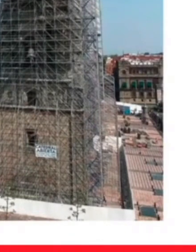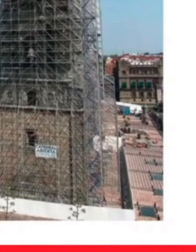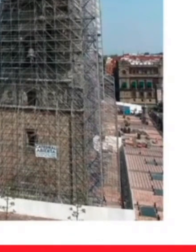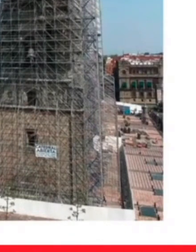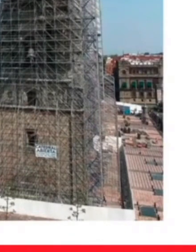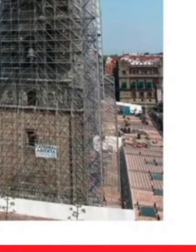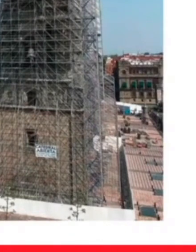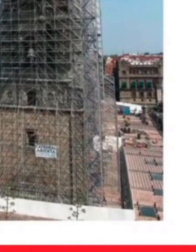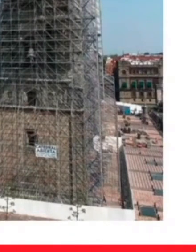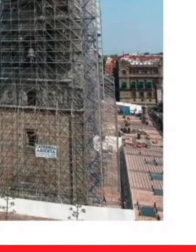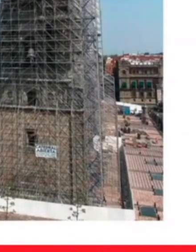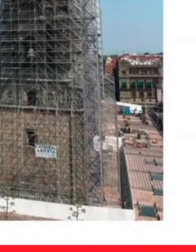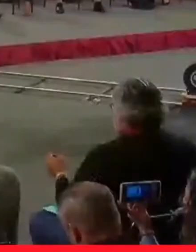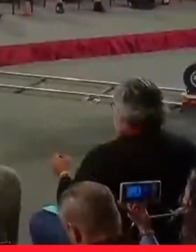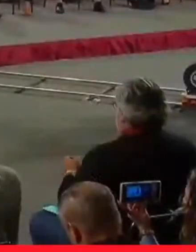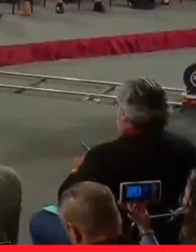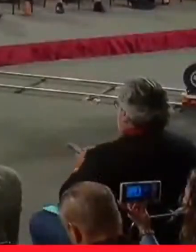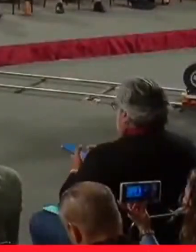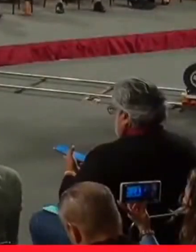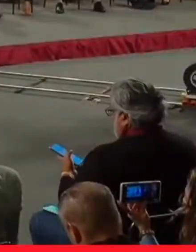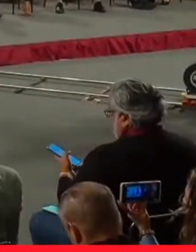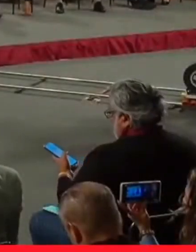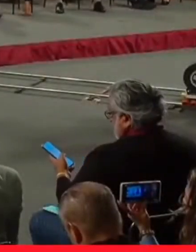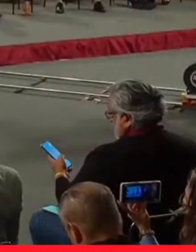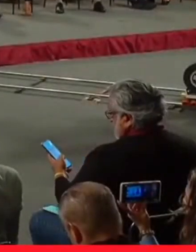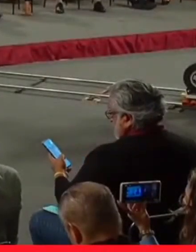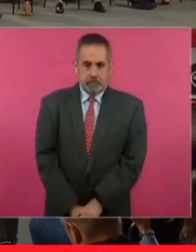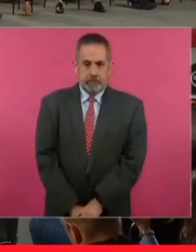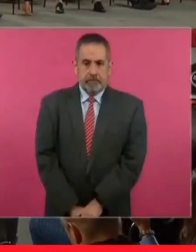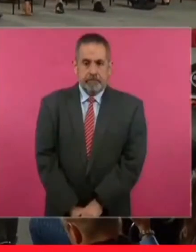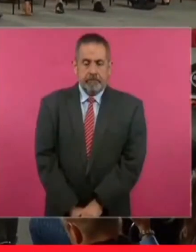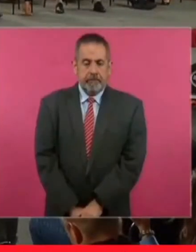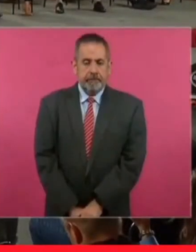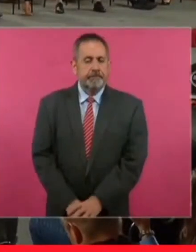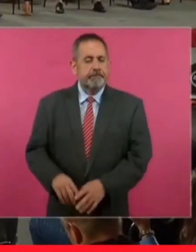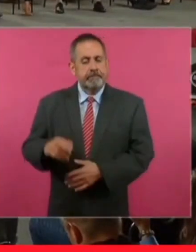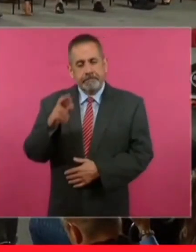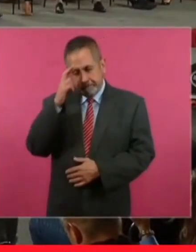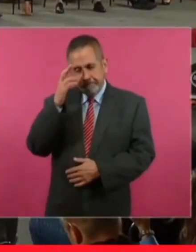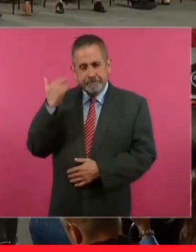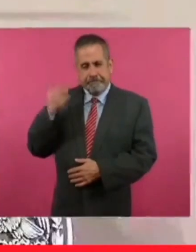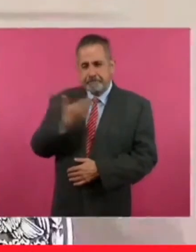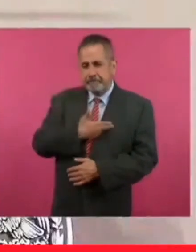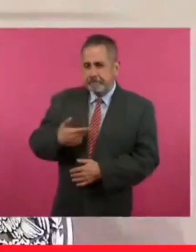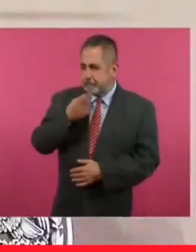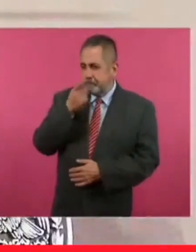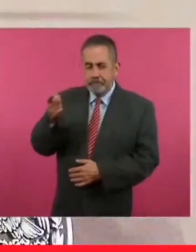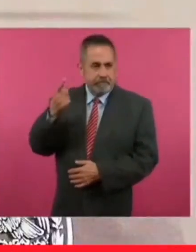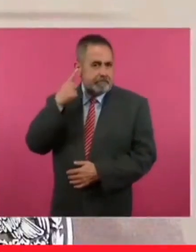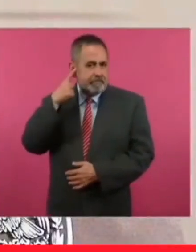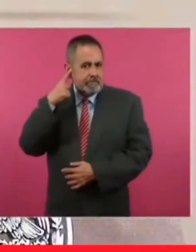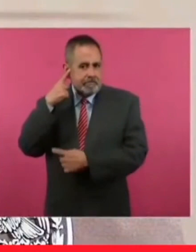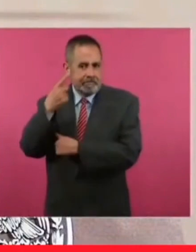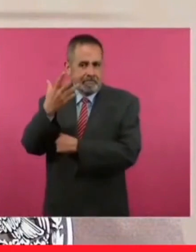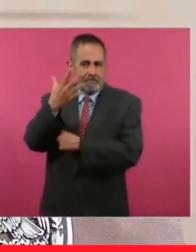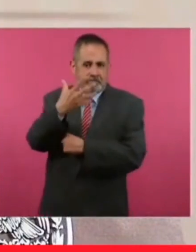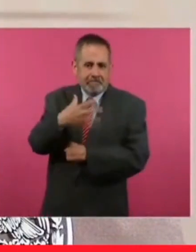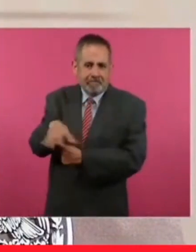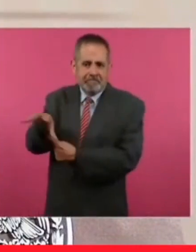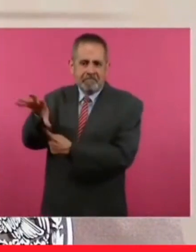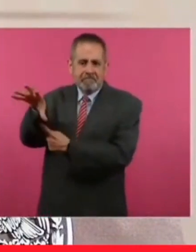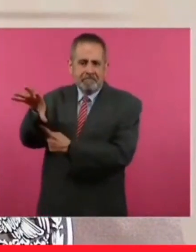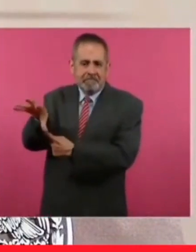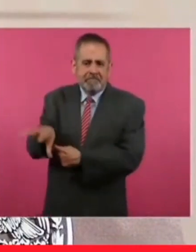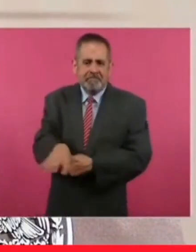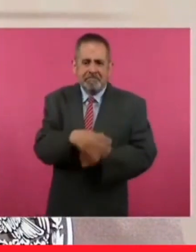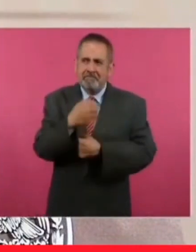encuentra muy sólida. Ya incluso el presidente comentó en alguna reunión que ya se escuchan las campanas a las 12